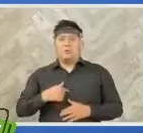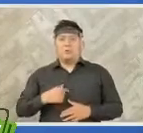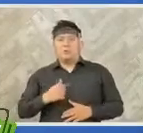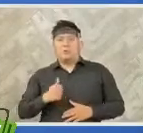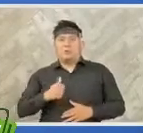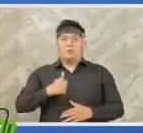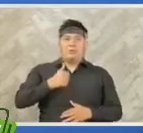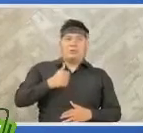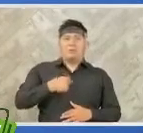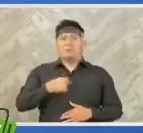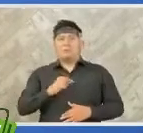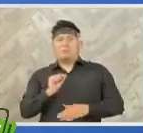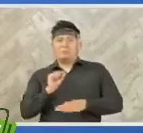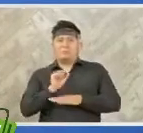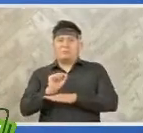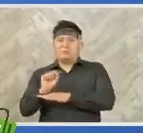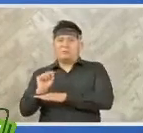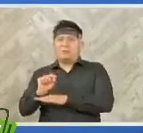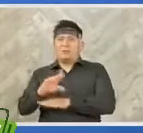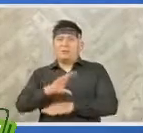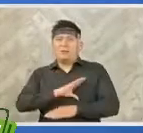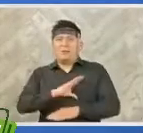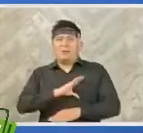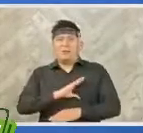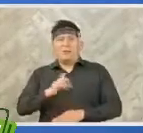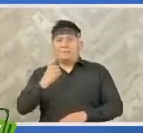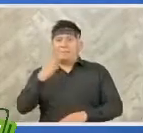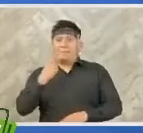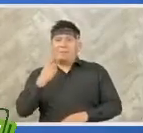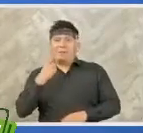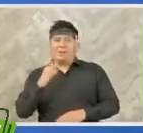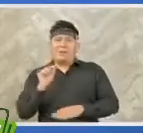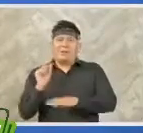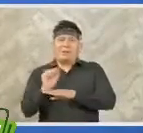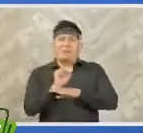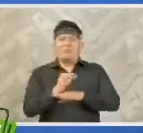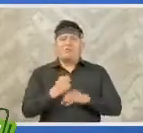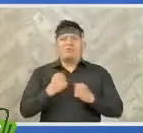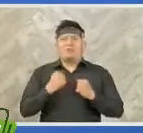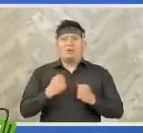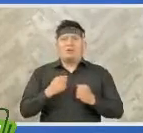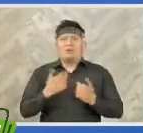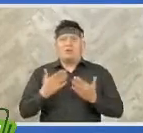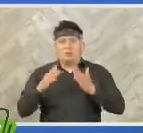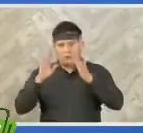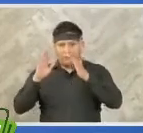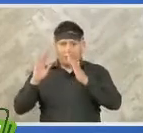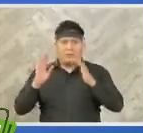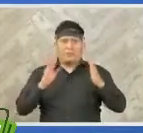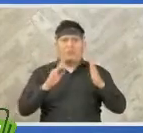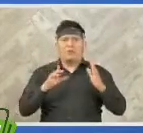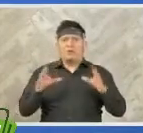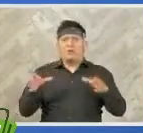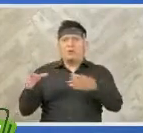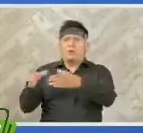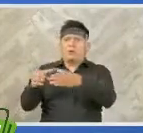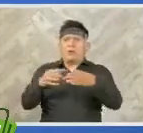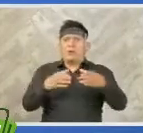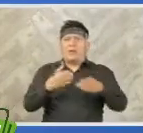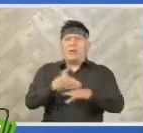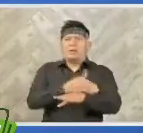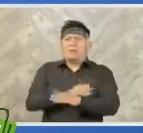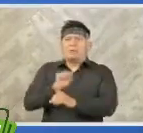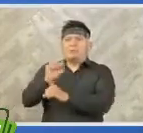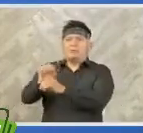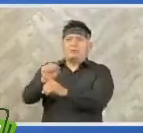de las críticas que ha tenido el alcalde Jairo Yáñez más fuertes a la manera en la que se han atendido a los grupos más vulnerables, más olvidados.